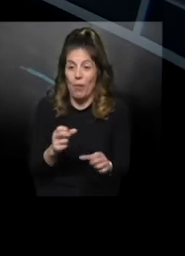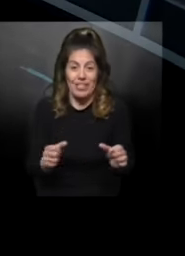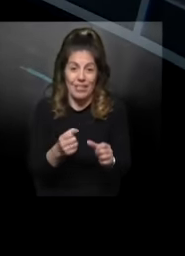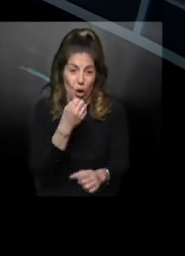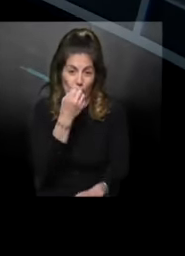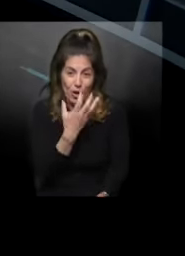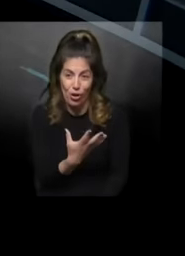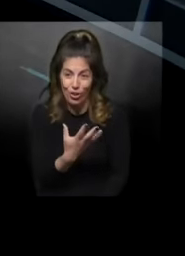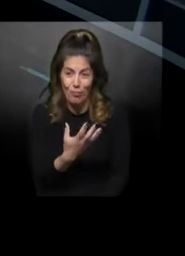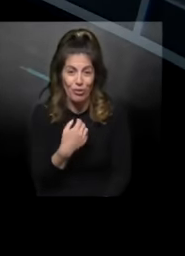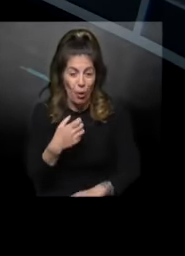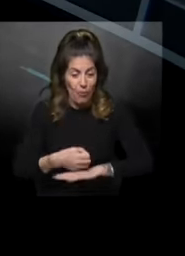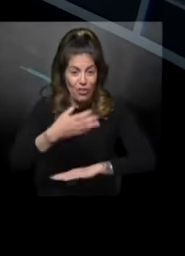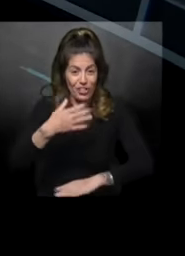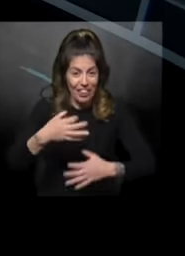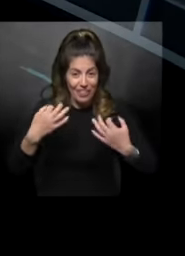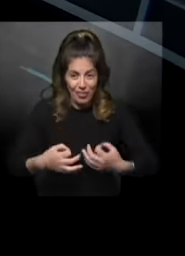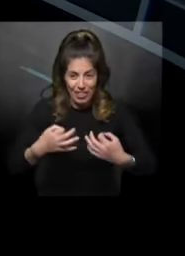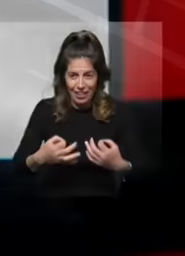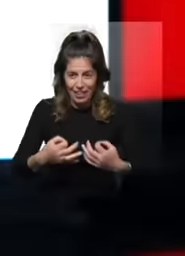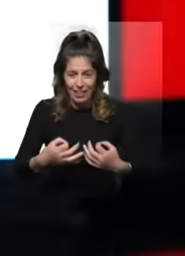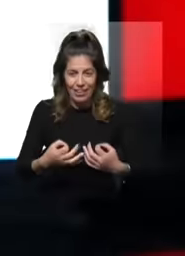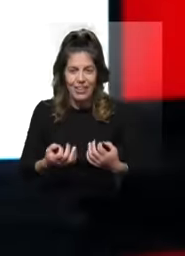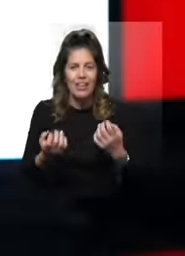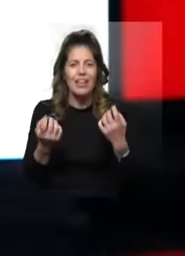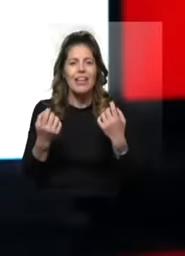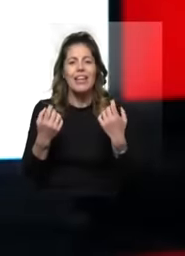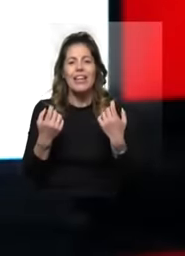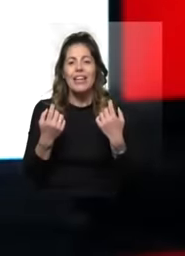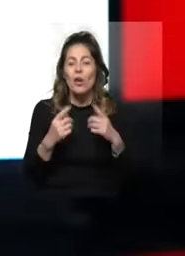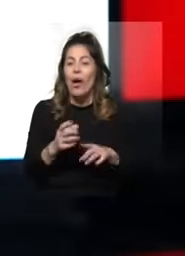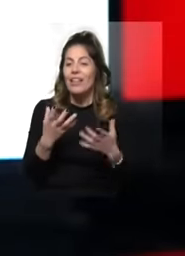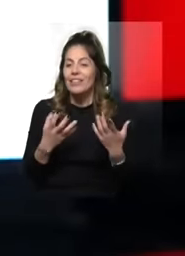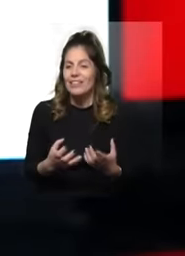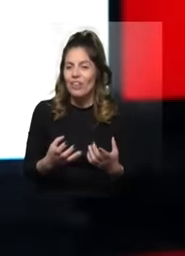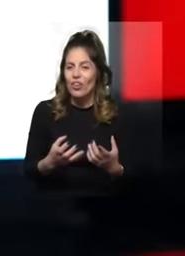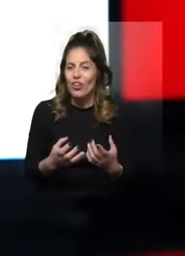estábamos convirtiendo en profesionales de verdad. Sí. Igual quiero partir una lanza